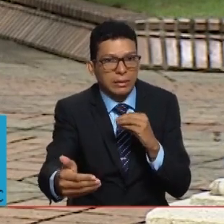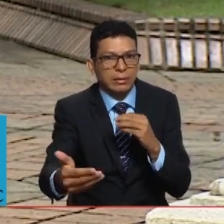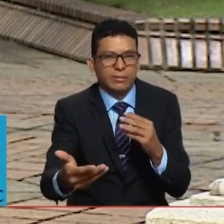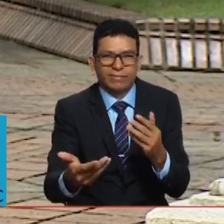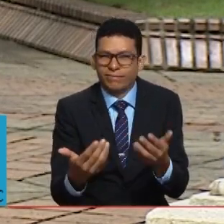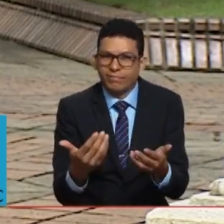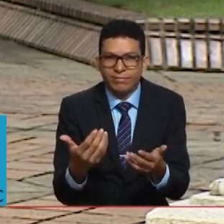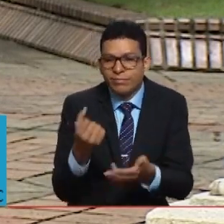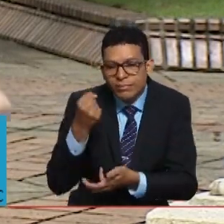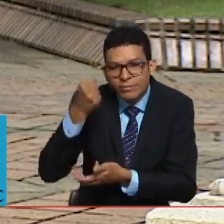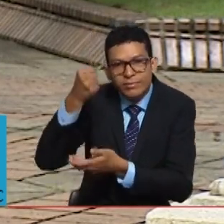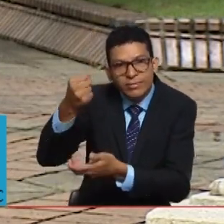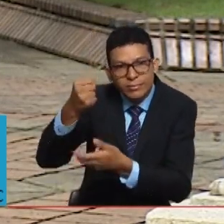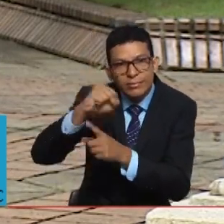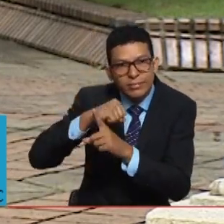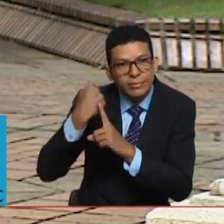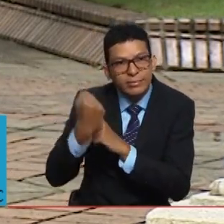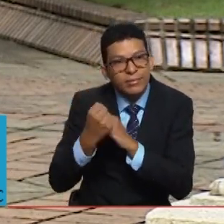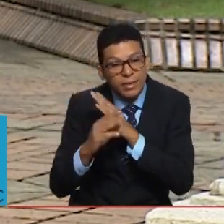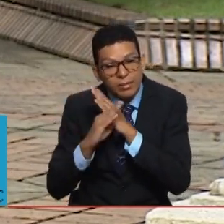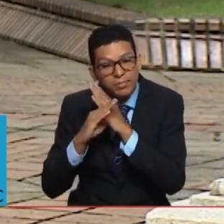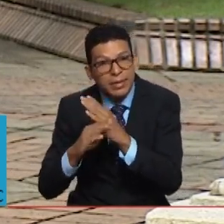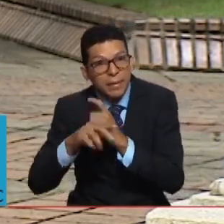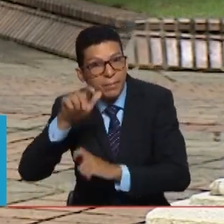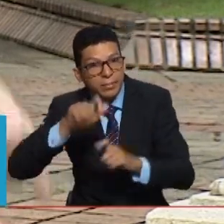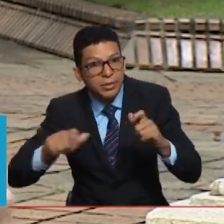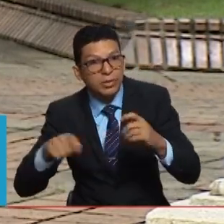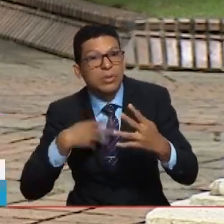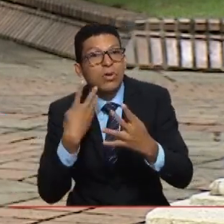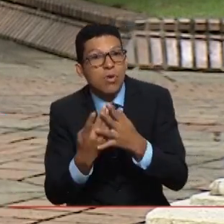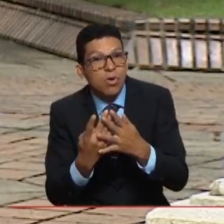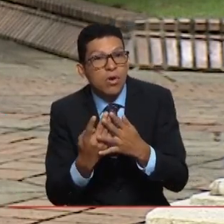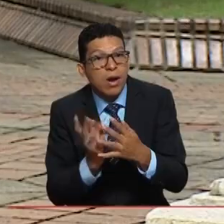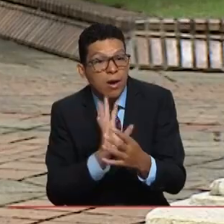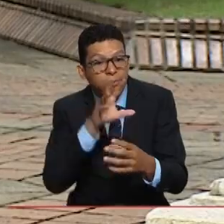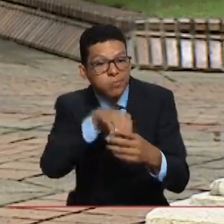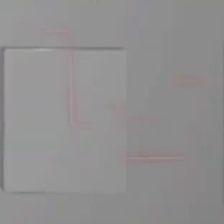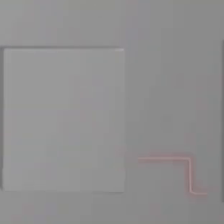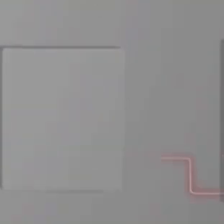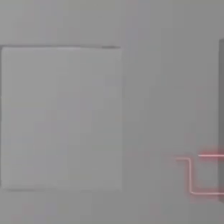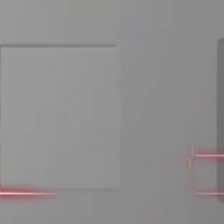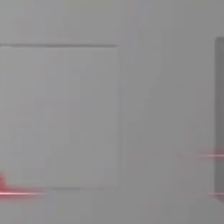tema de inversión social, evitar que las personas que van a las cárceles lleguen allá desde un primer momento.